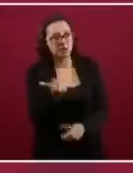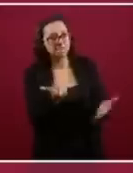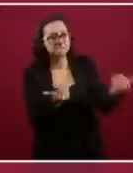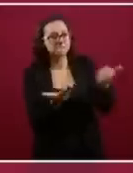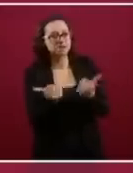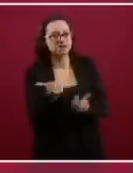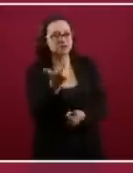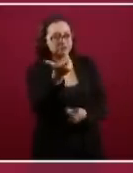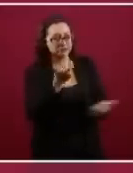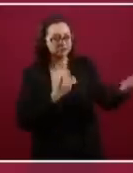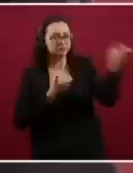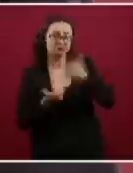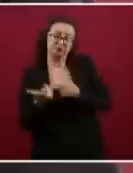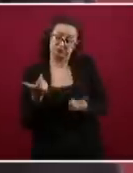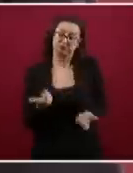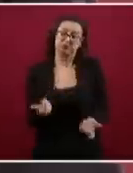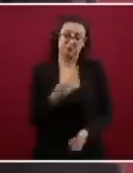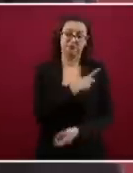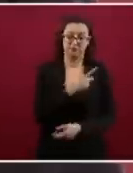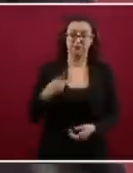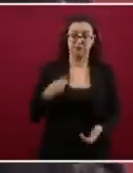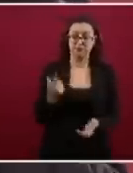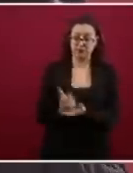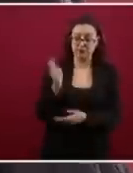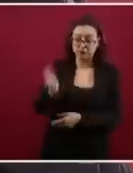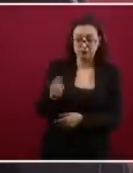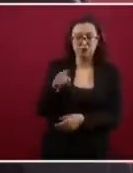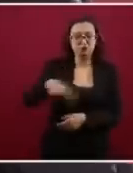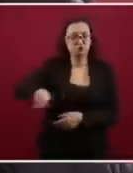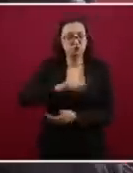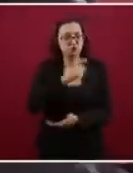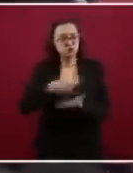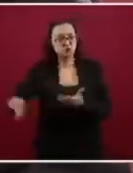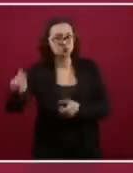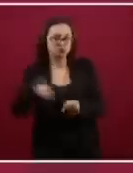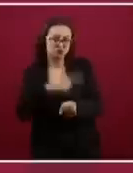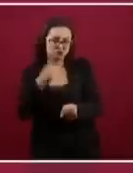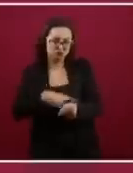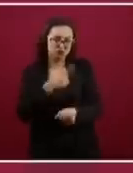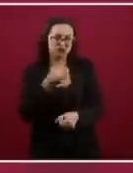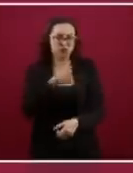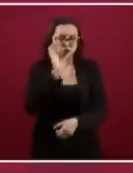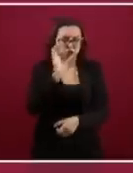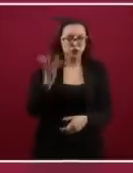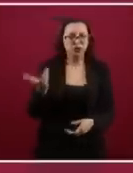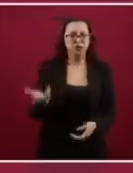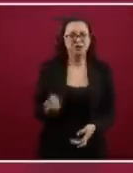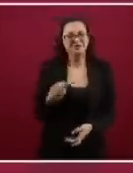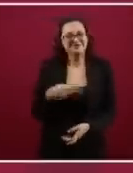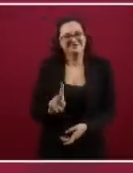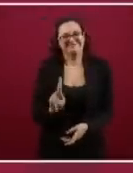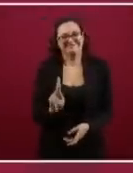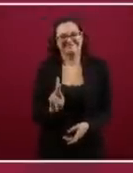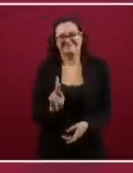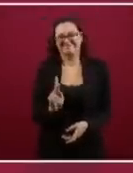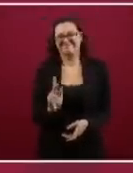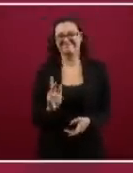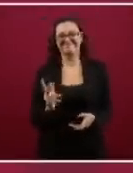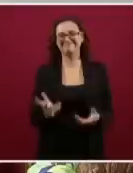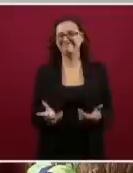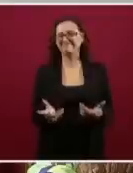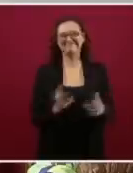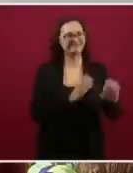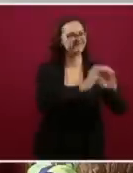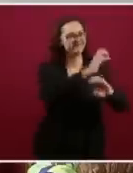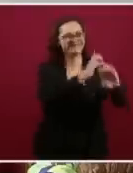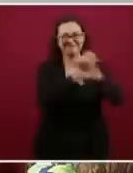bien merecida para el Chesco, pero esto es en